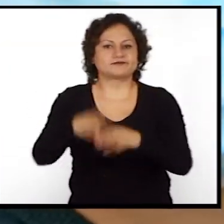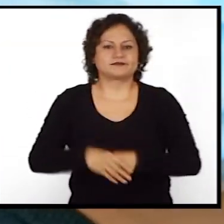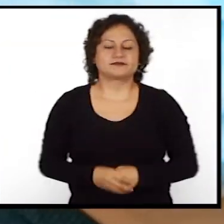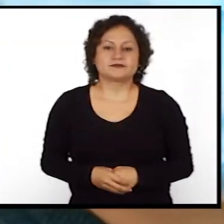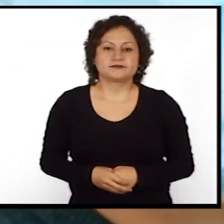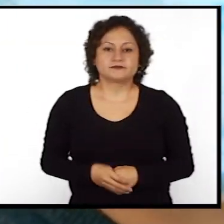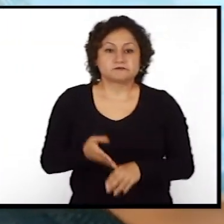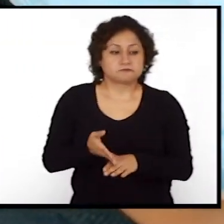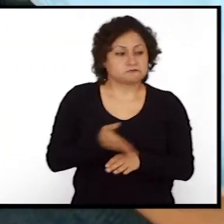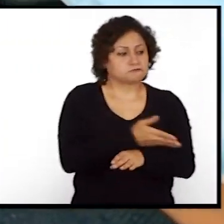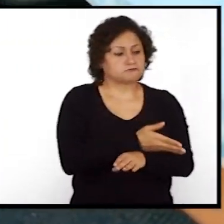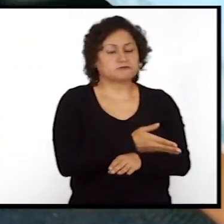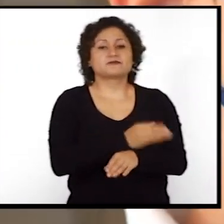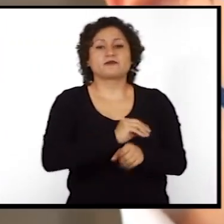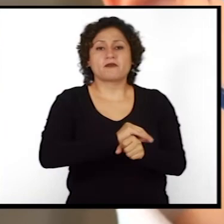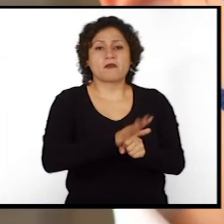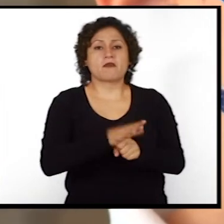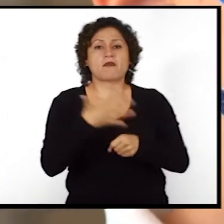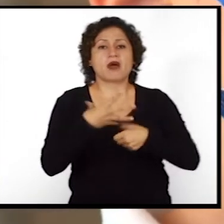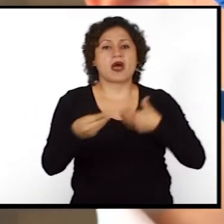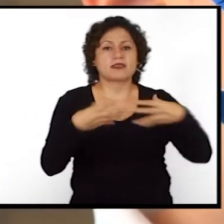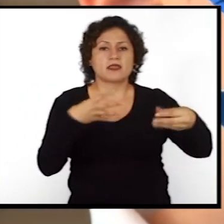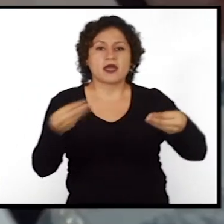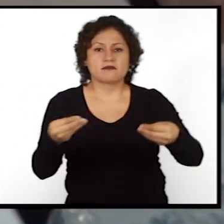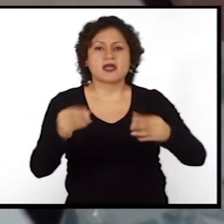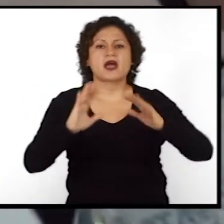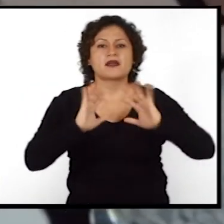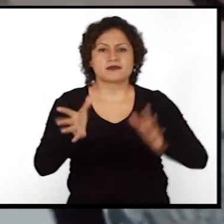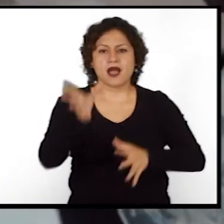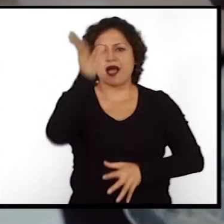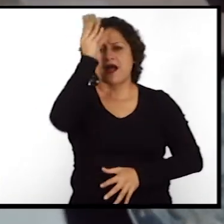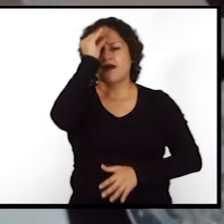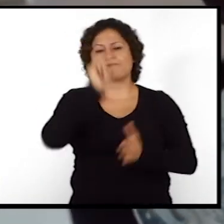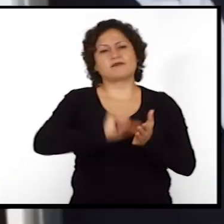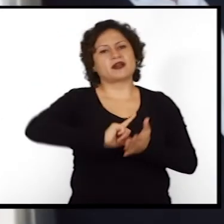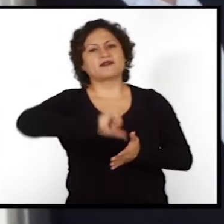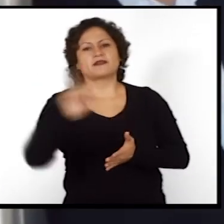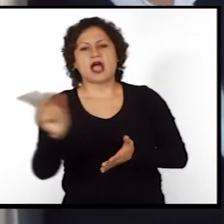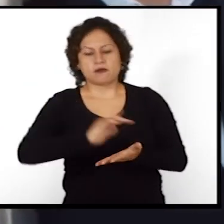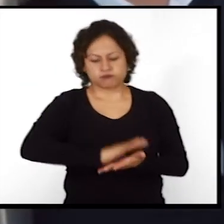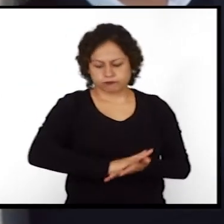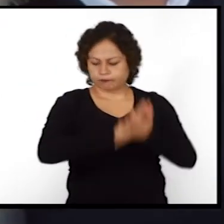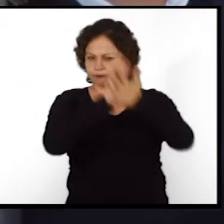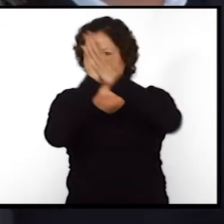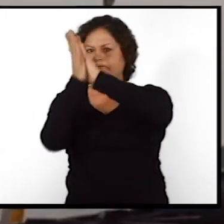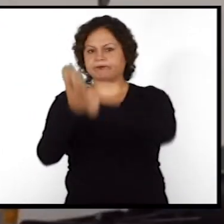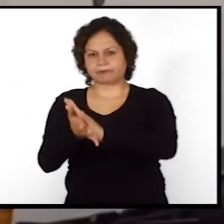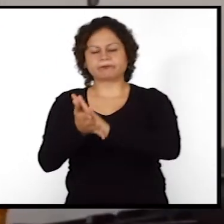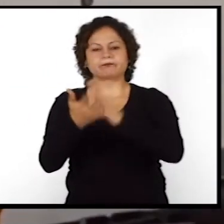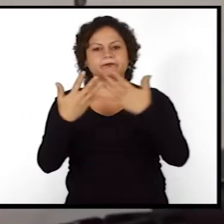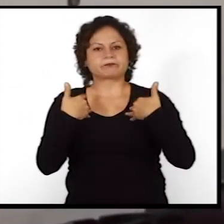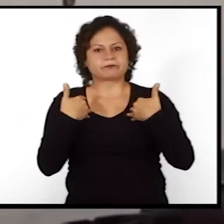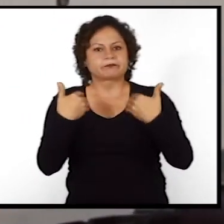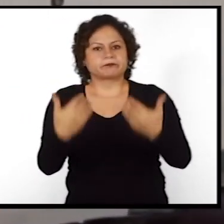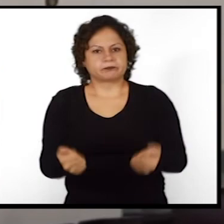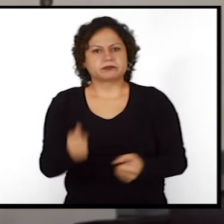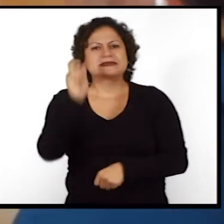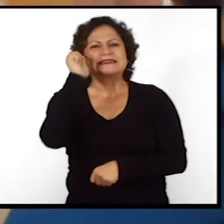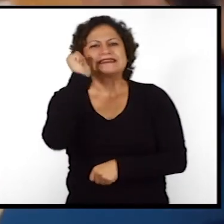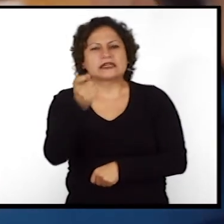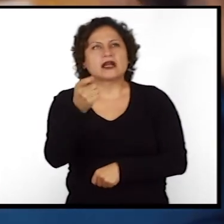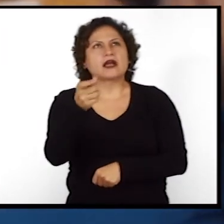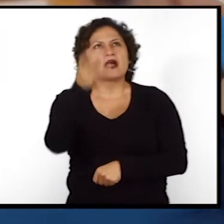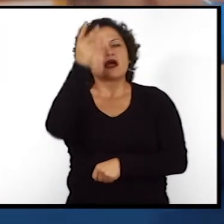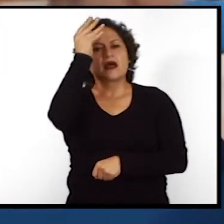Esta pandemia nos deja un gran aprendizaje: estar preparados para el cambio. La naturaleza y el ser humano